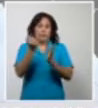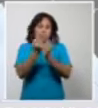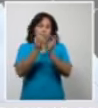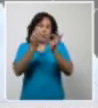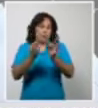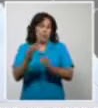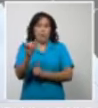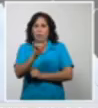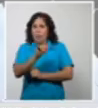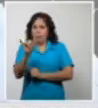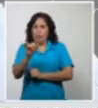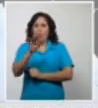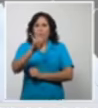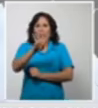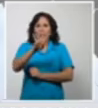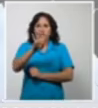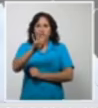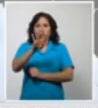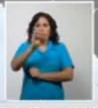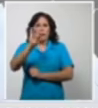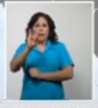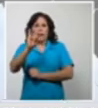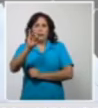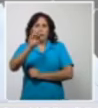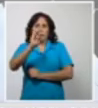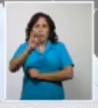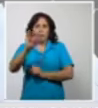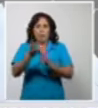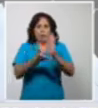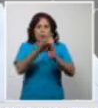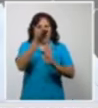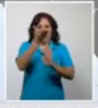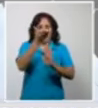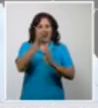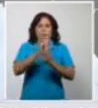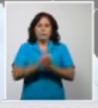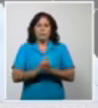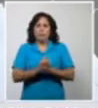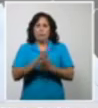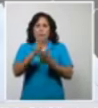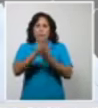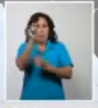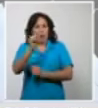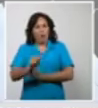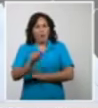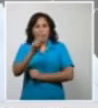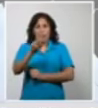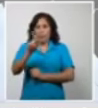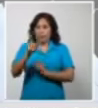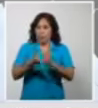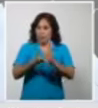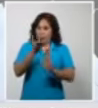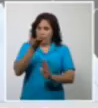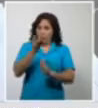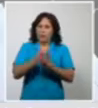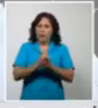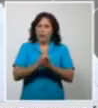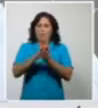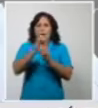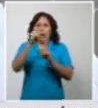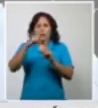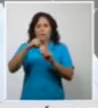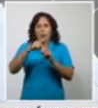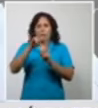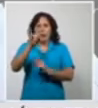ha dado ya 477 altas, Mayabeque 21 altas, Matanzas